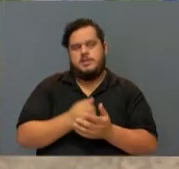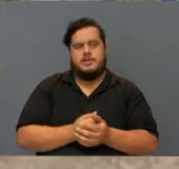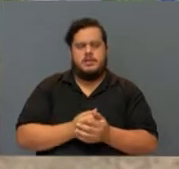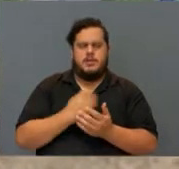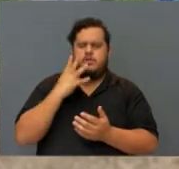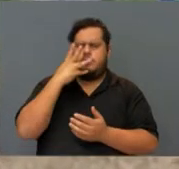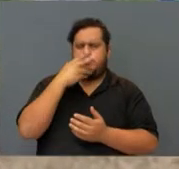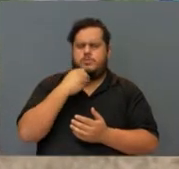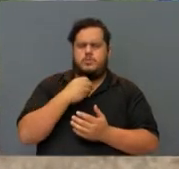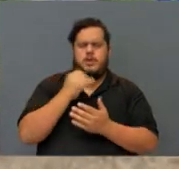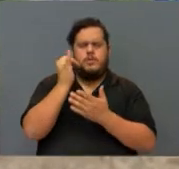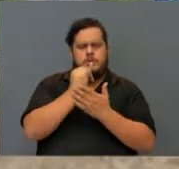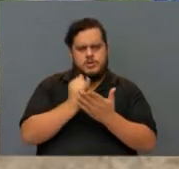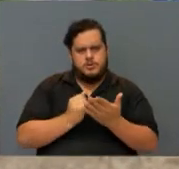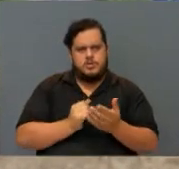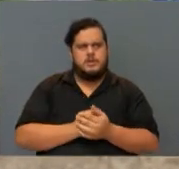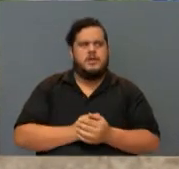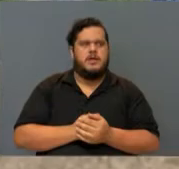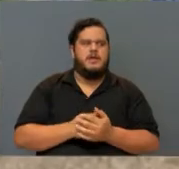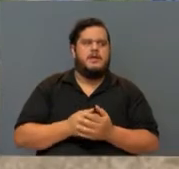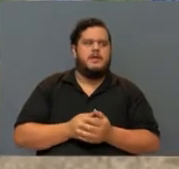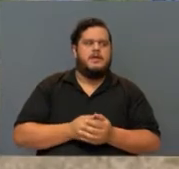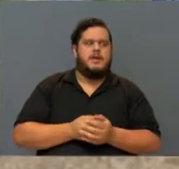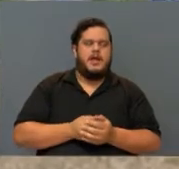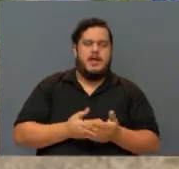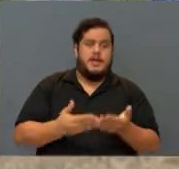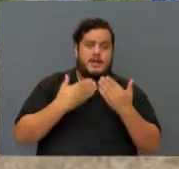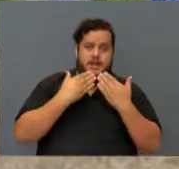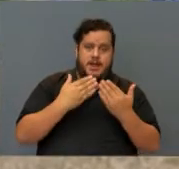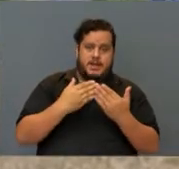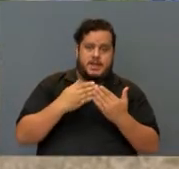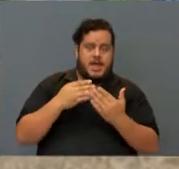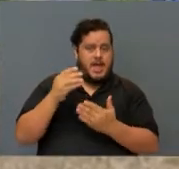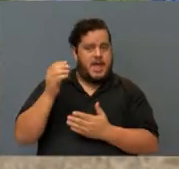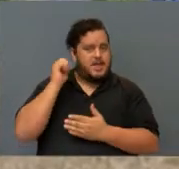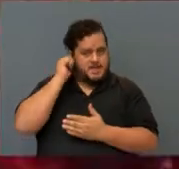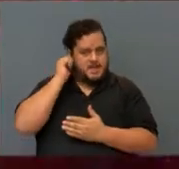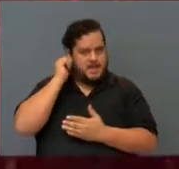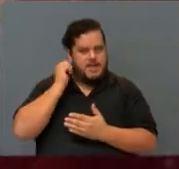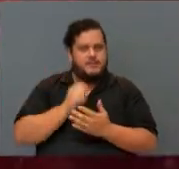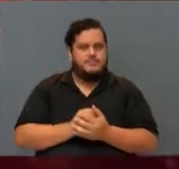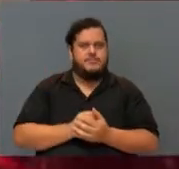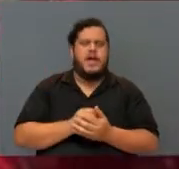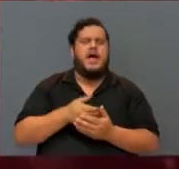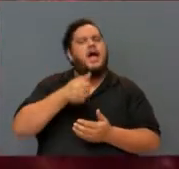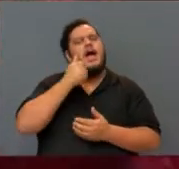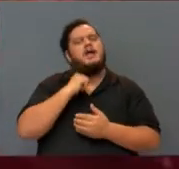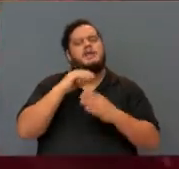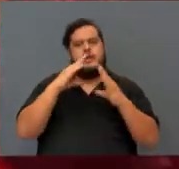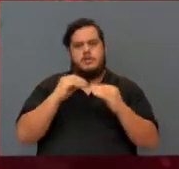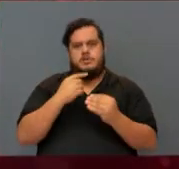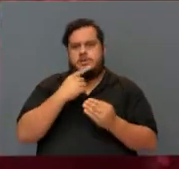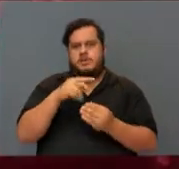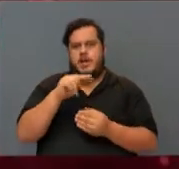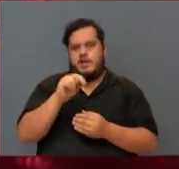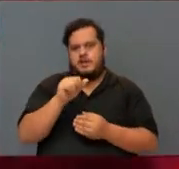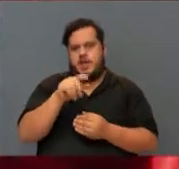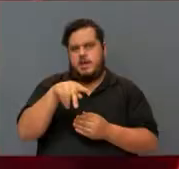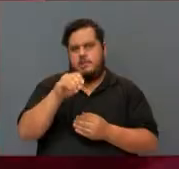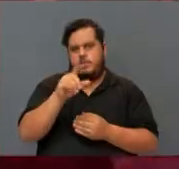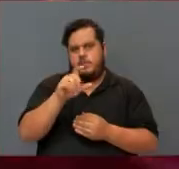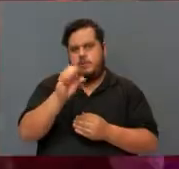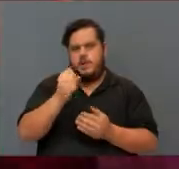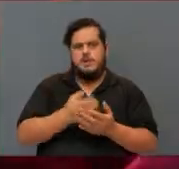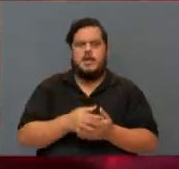moral si esto fue una oración y tutor que ayer en la noche también veíamos algunas imágenes de nápoles demás aquí este hoy se